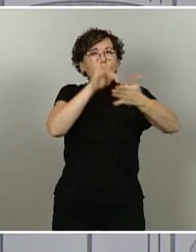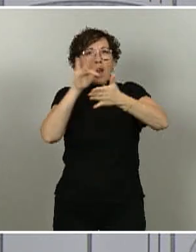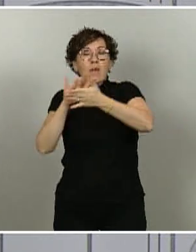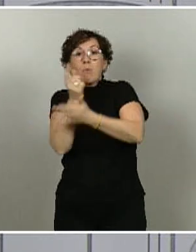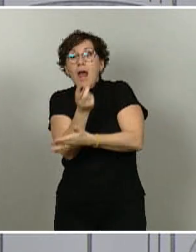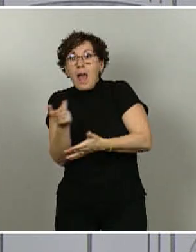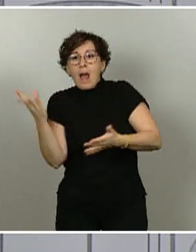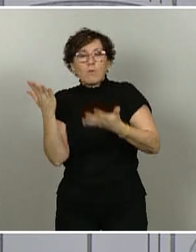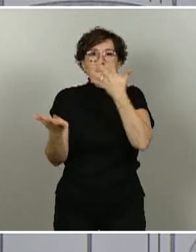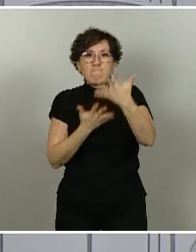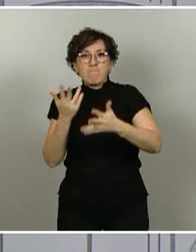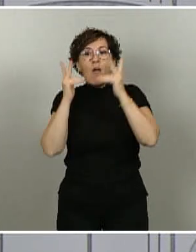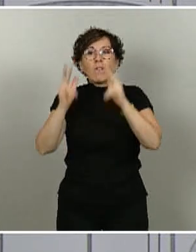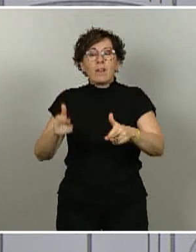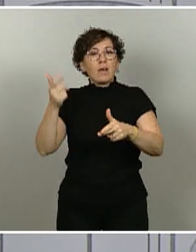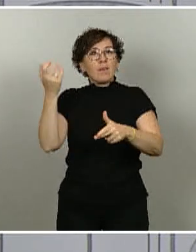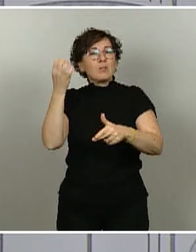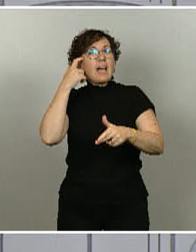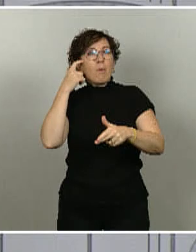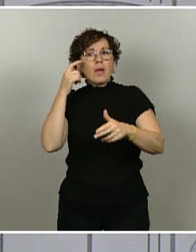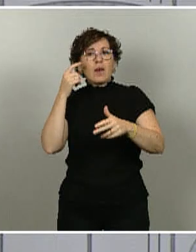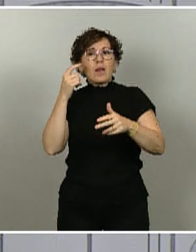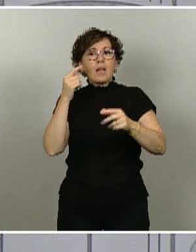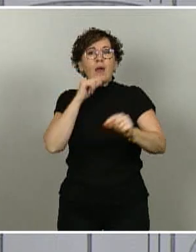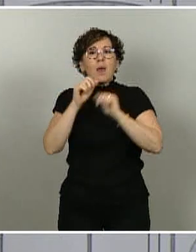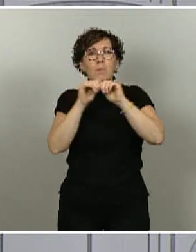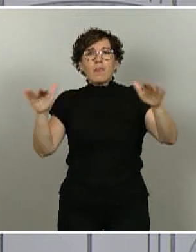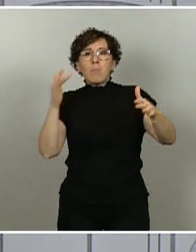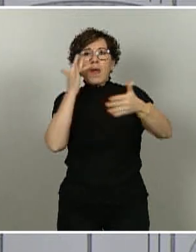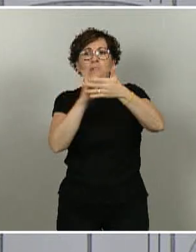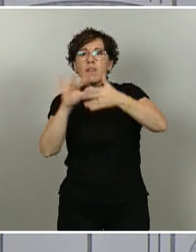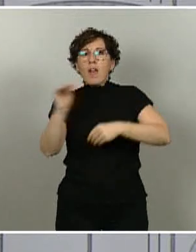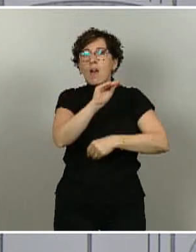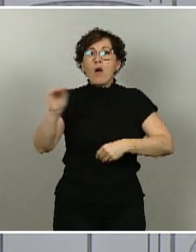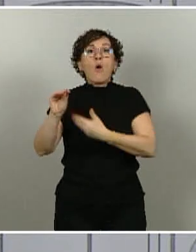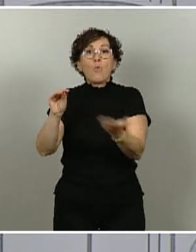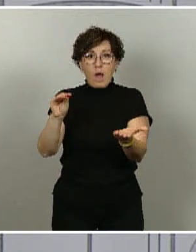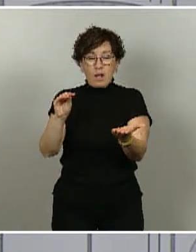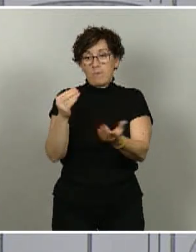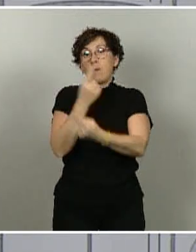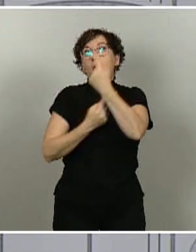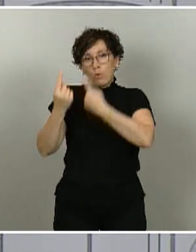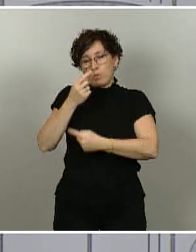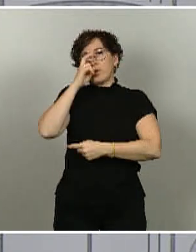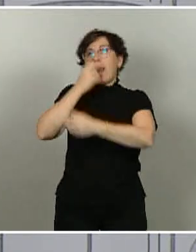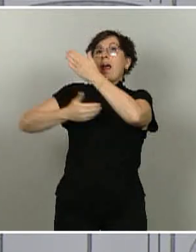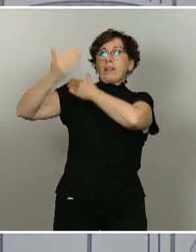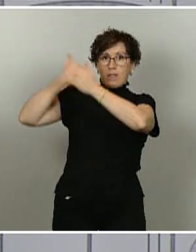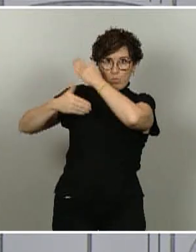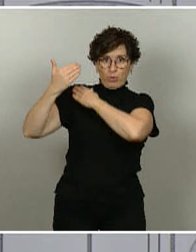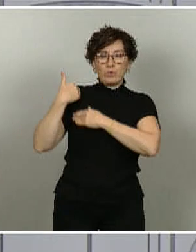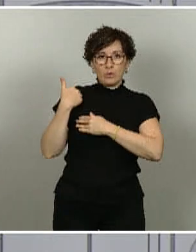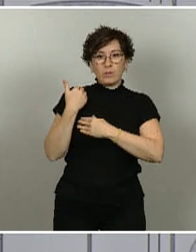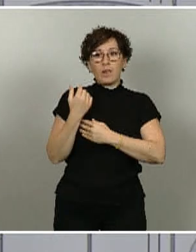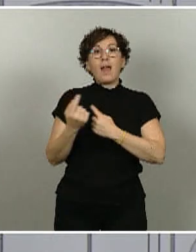ubicar a lo largo de la epidemia. Algunos de ellos son fallecidos antiguos, algunos de ellos se retirarán de la